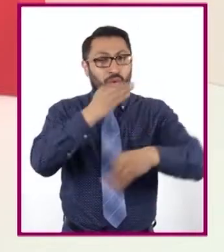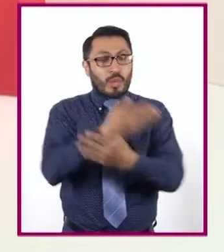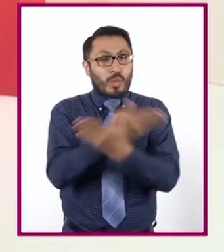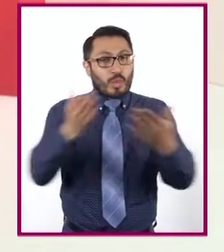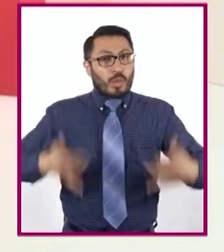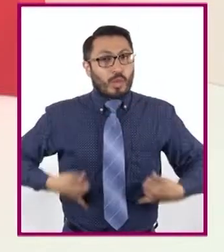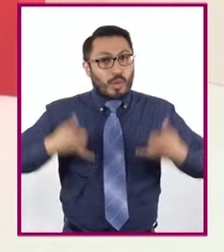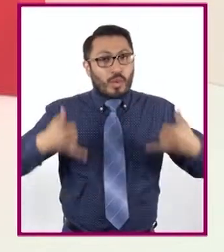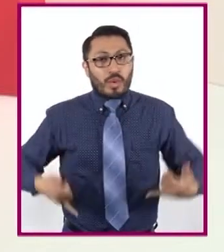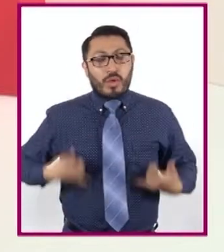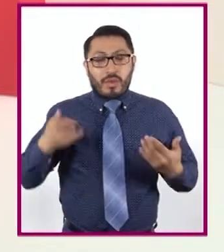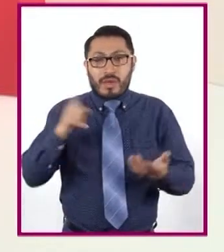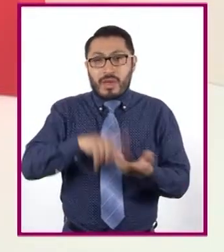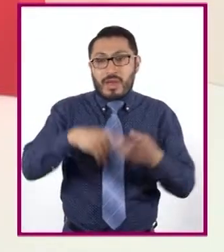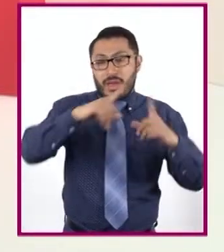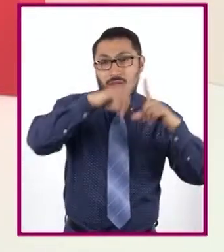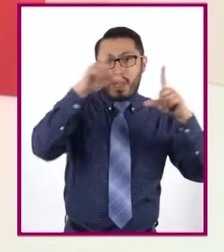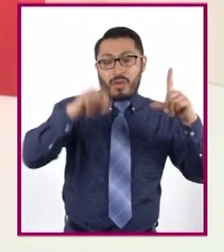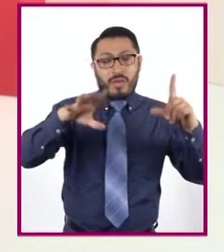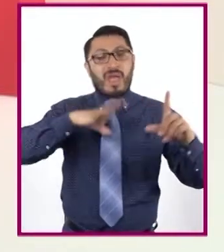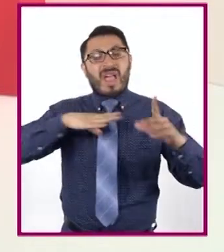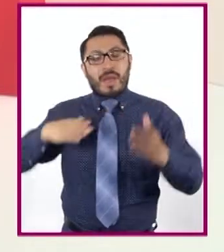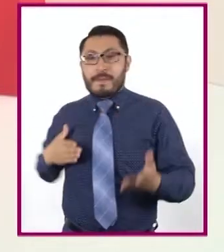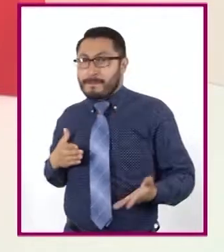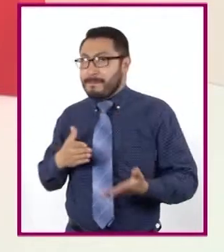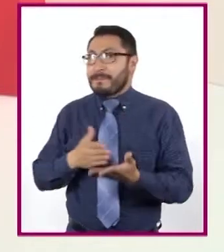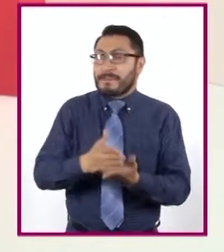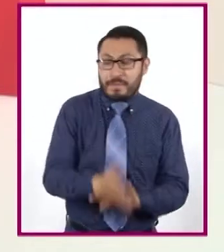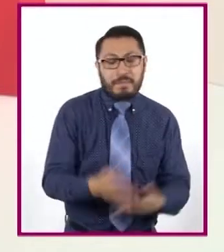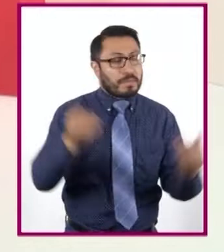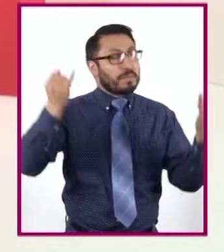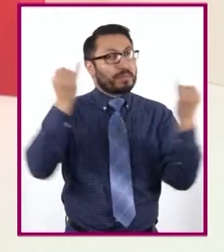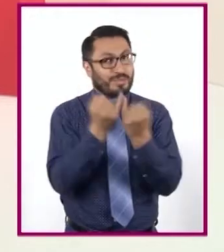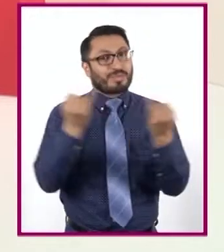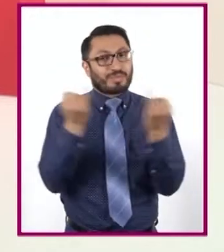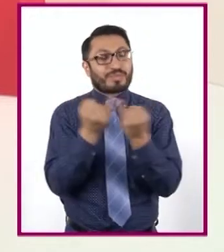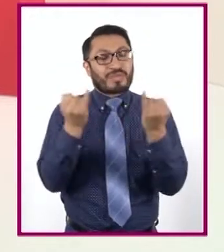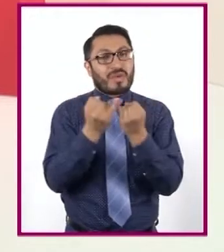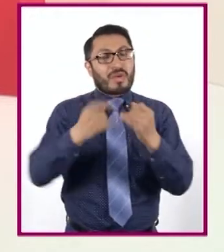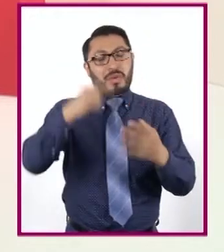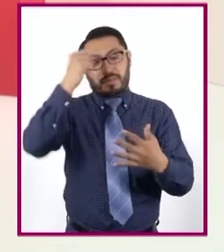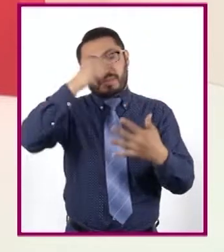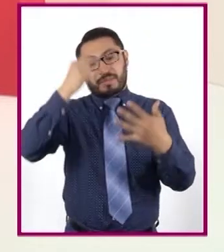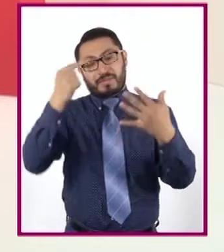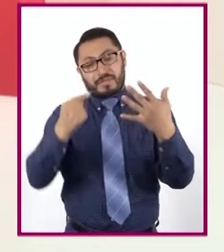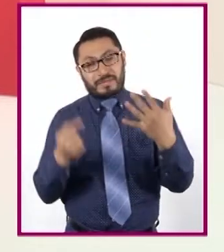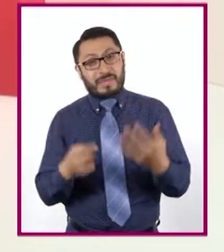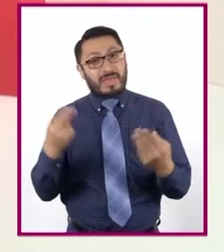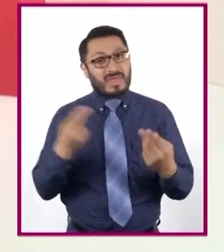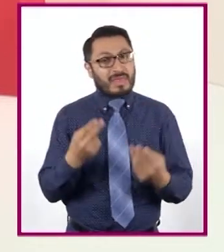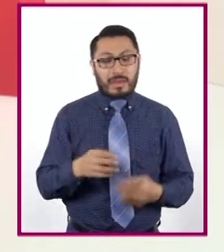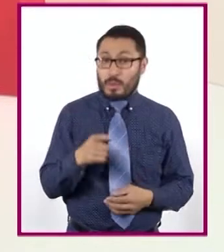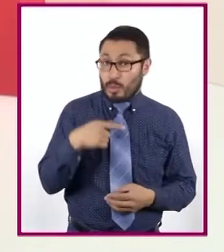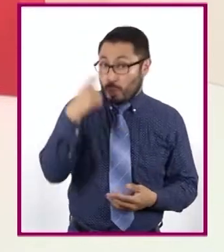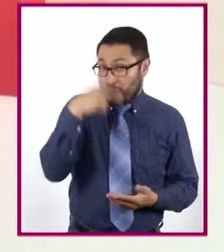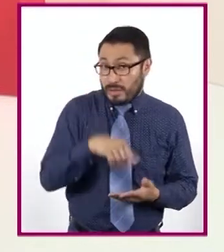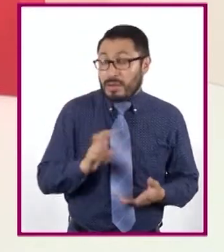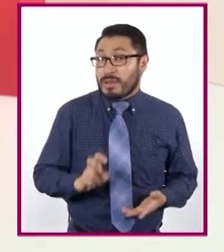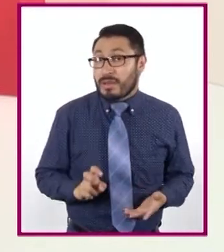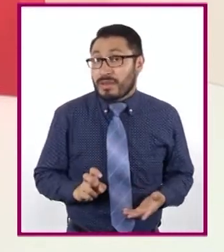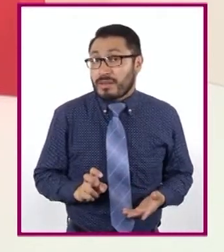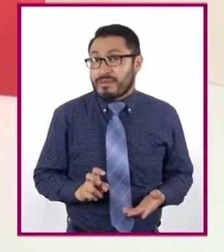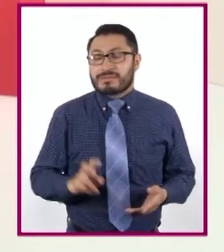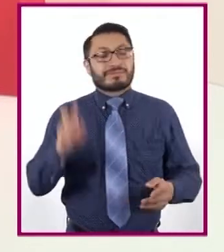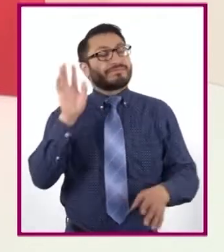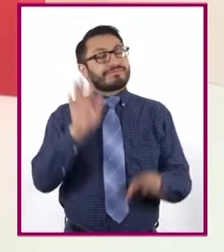adolescentes en México tienen acceso de igual manera a la satisfacción de estas necesidades? Hay